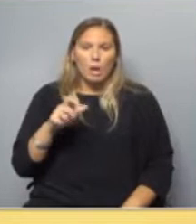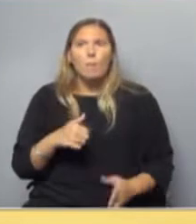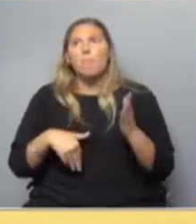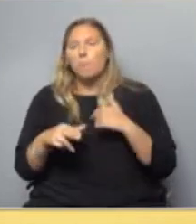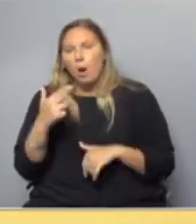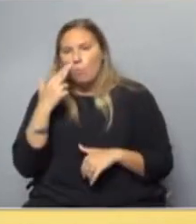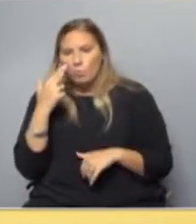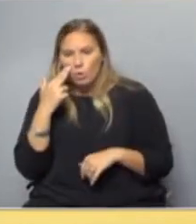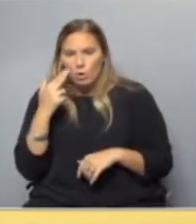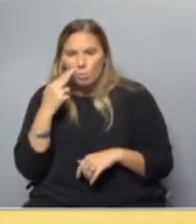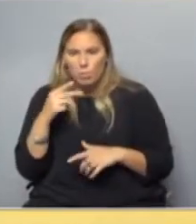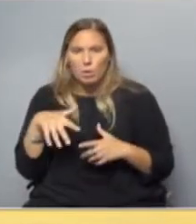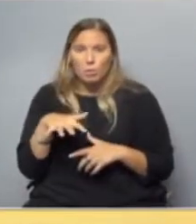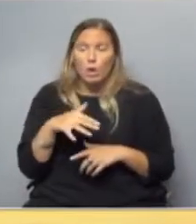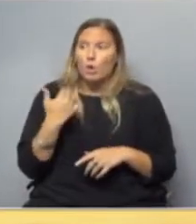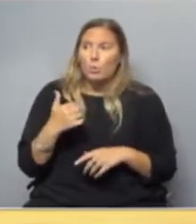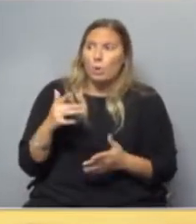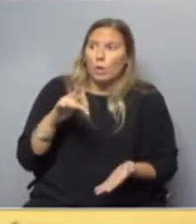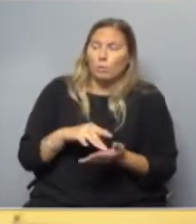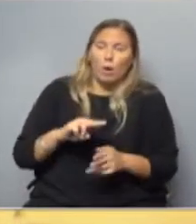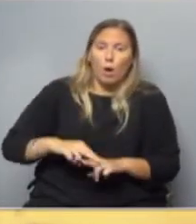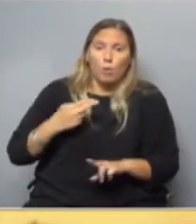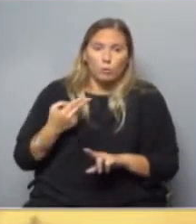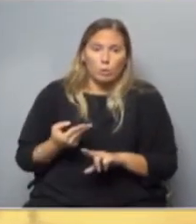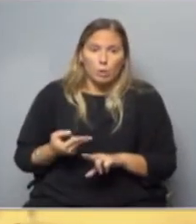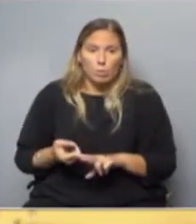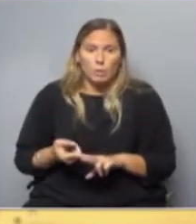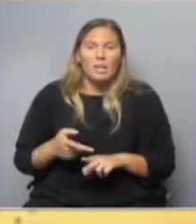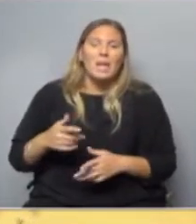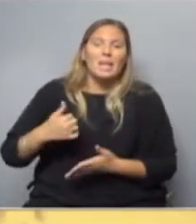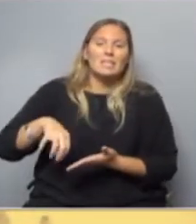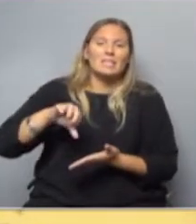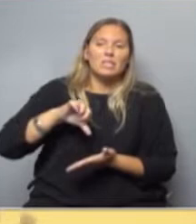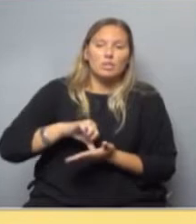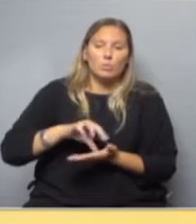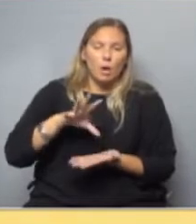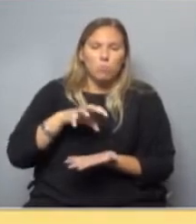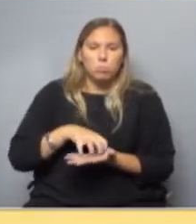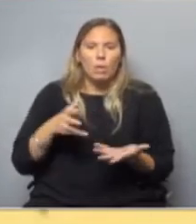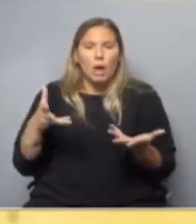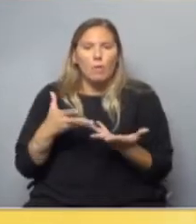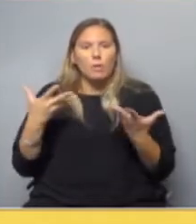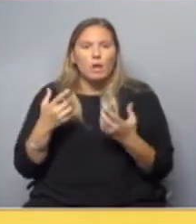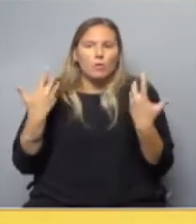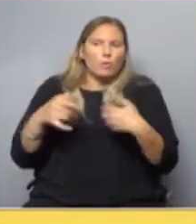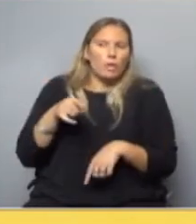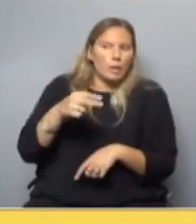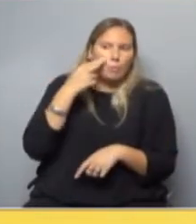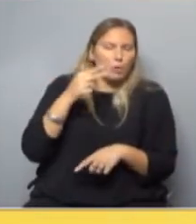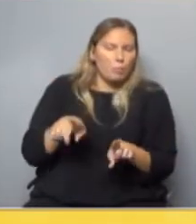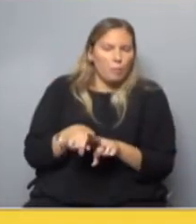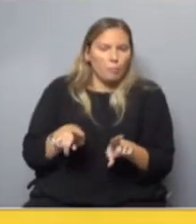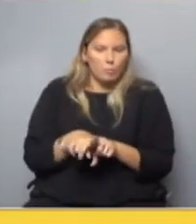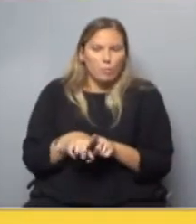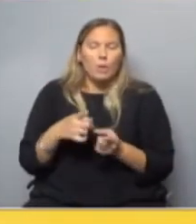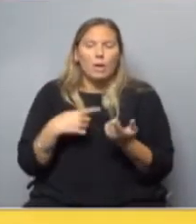problemas y han sido un elefante blanco que nunca se ha utilizado realmente. Pues todas las ciudades que son sede ahora quieren evitar ese problema,